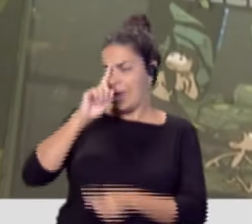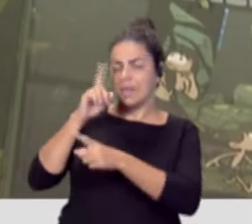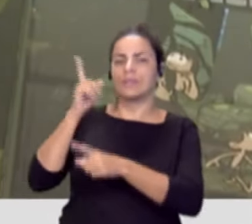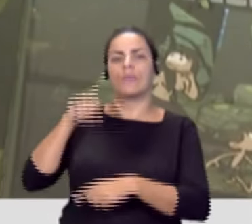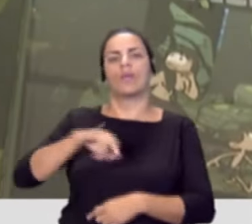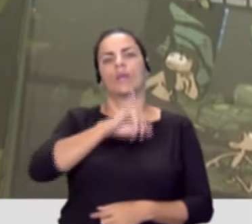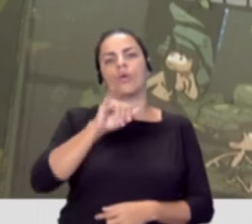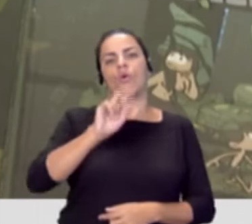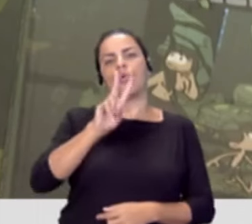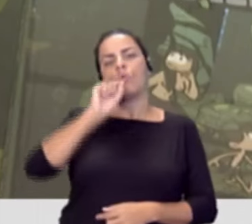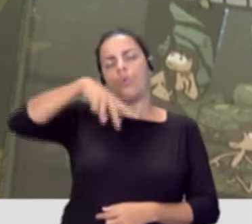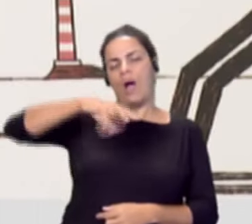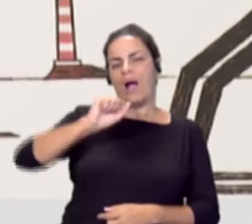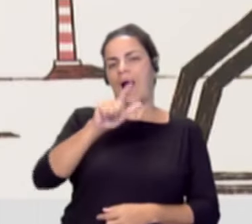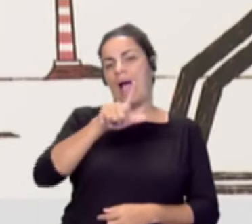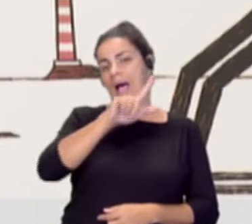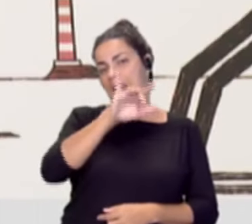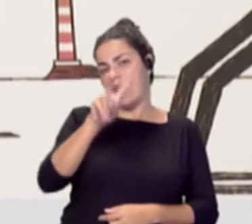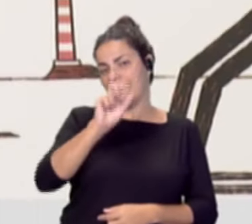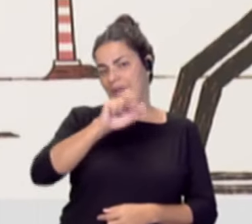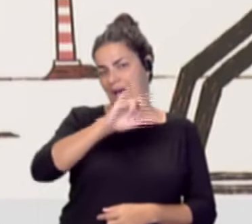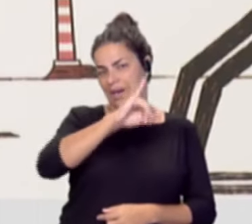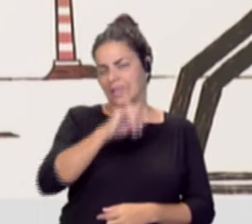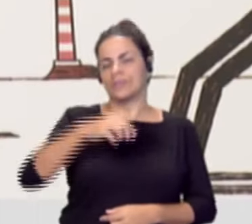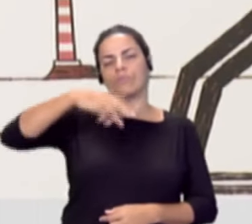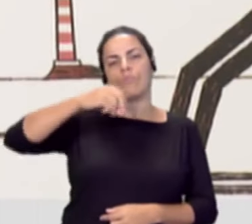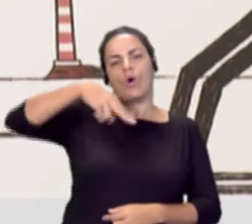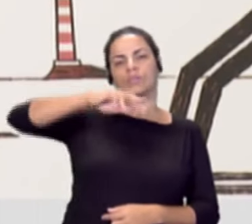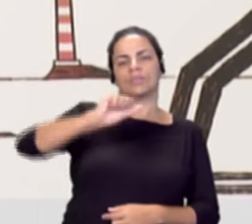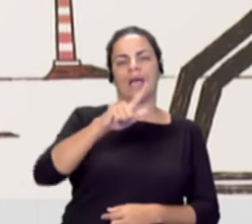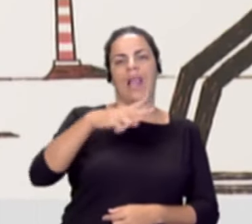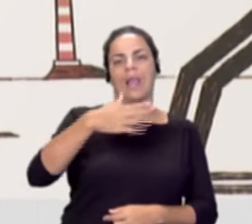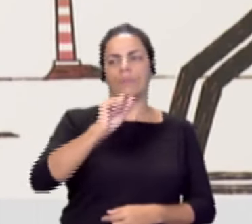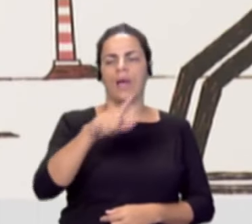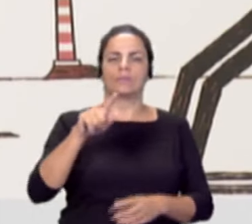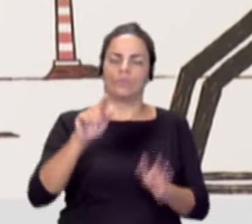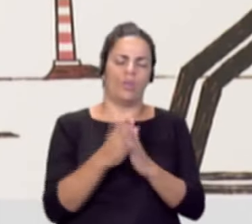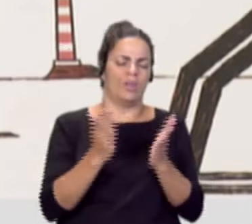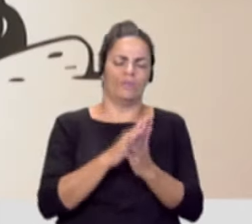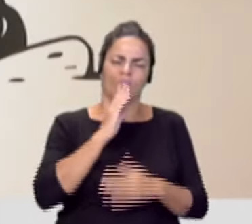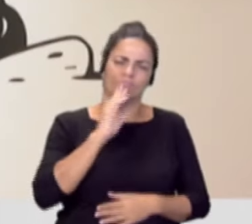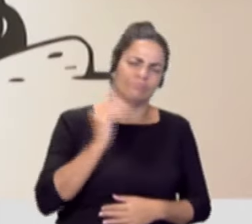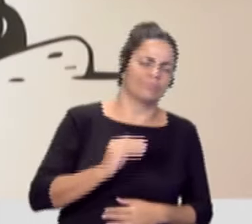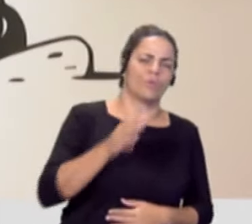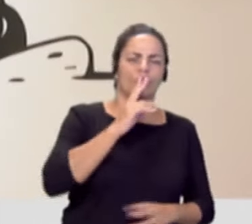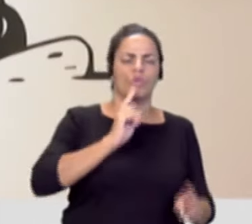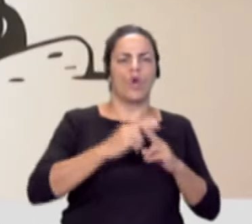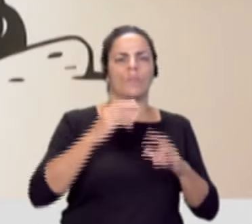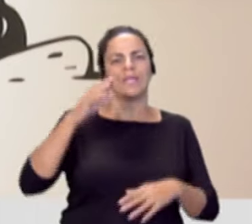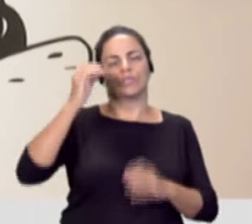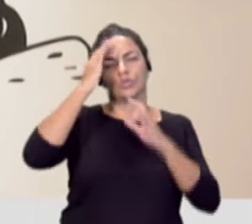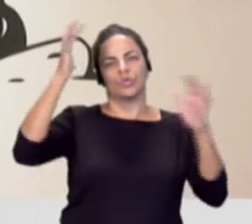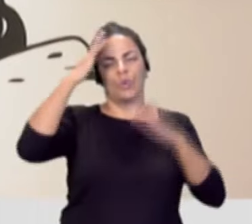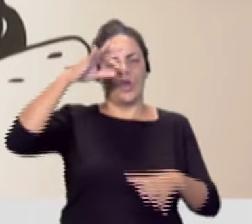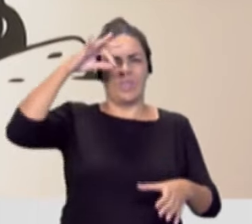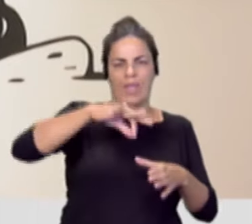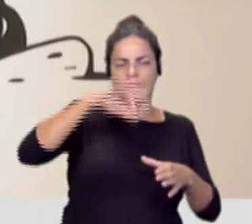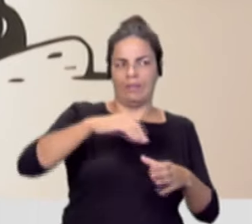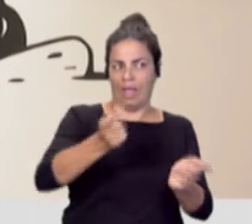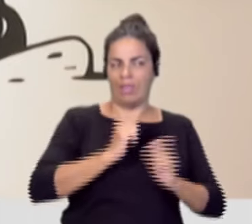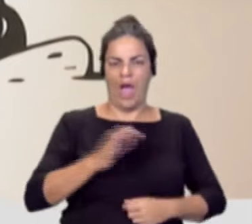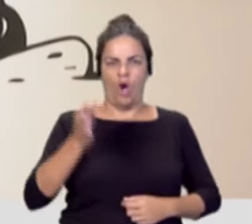Álvarez Montalbán, que hizo un libro fantástico llamado Sueños de Tinta y nos ha cedido 30 originales y unas reproducciones de